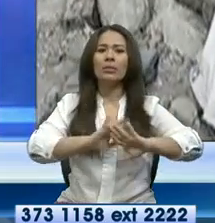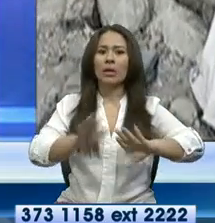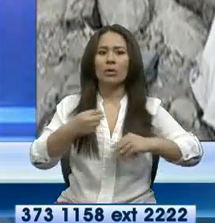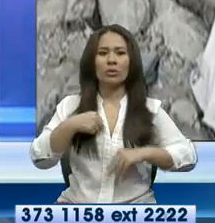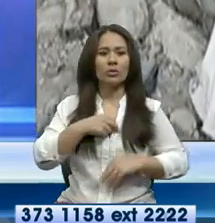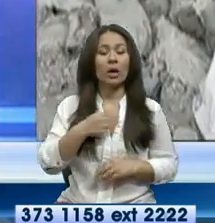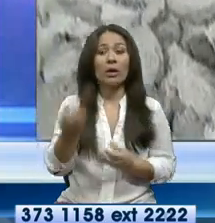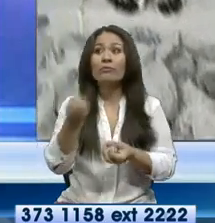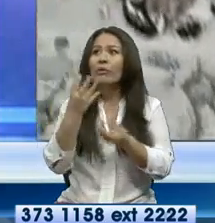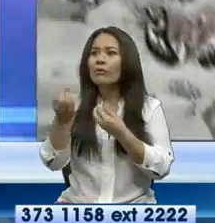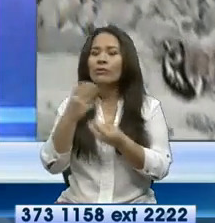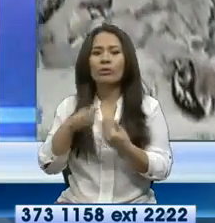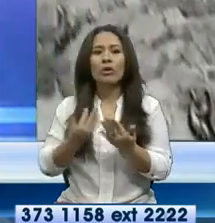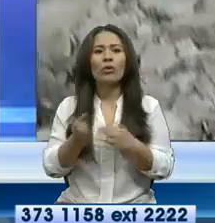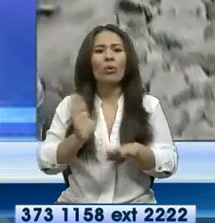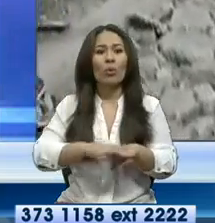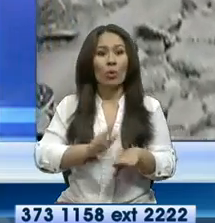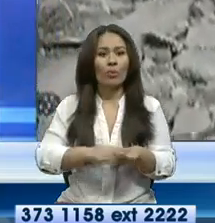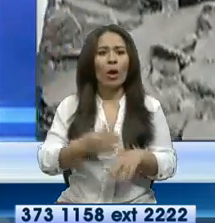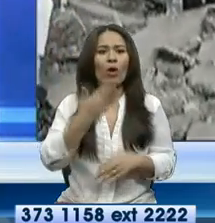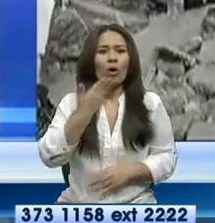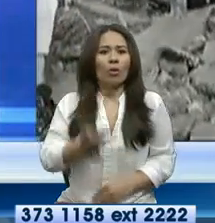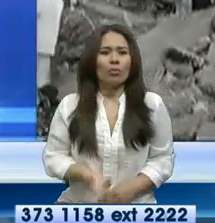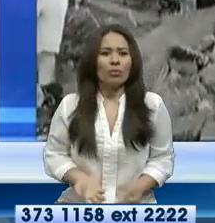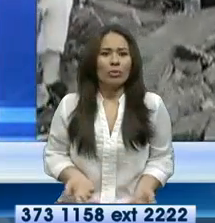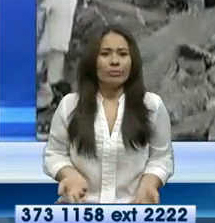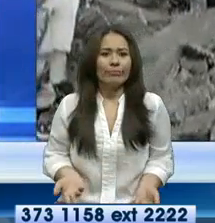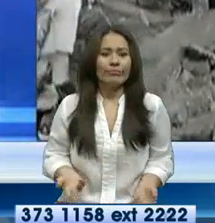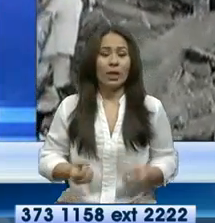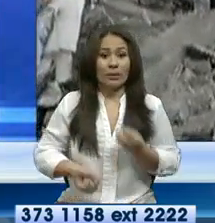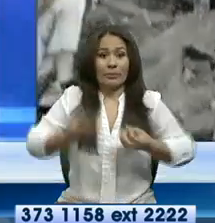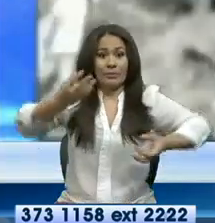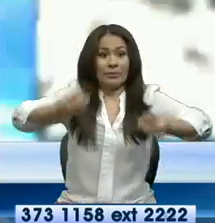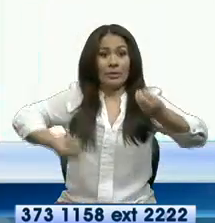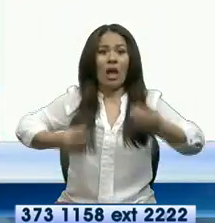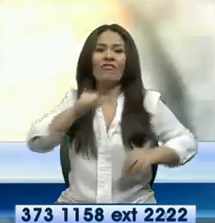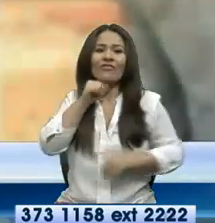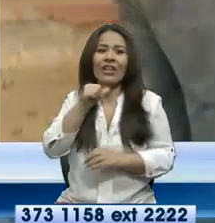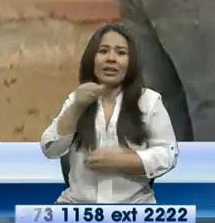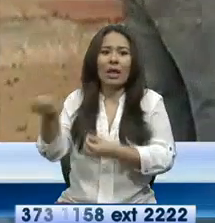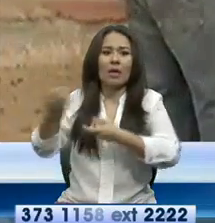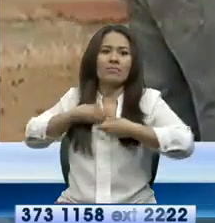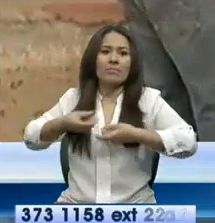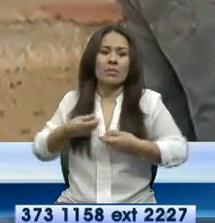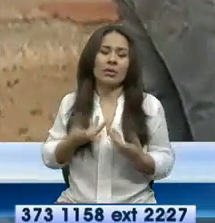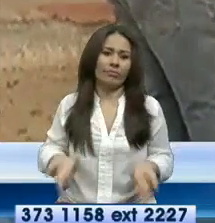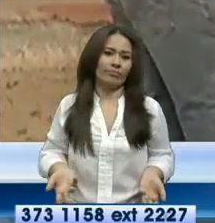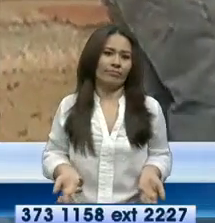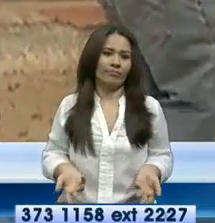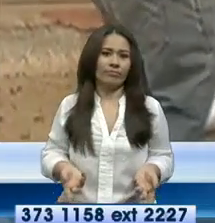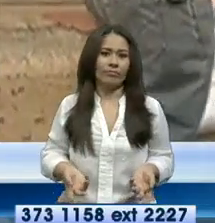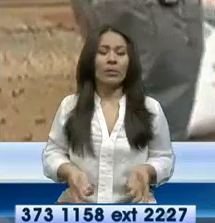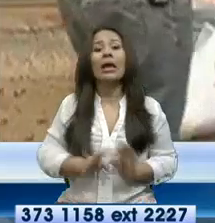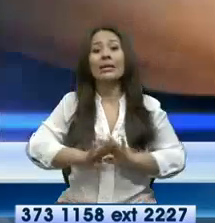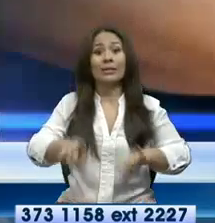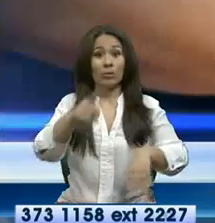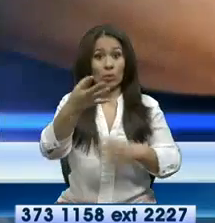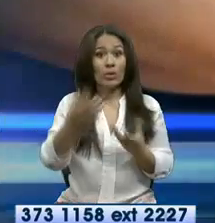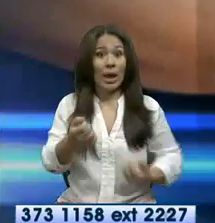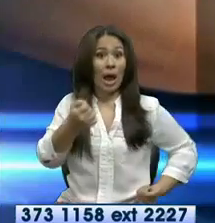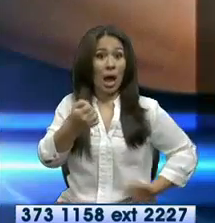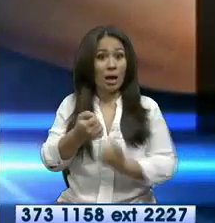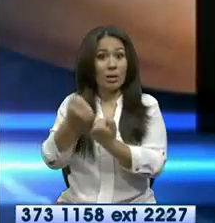cuál fue el evento generador o por qué se produjo el incendio aún no nos ha sido remitida. Para las contribuciones pueden comunicarse